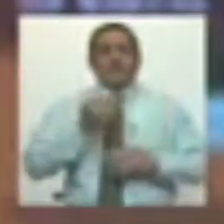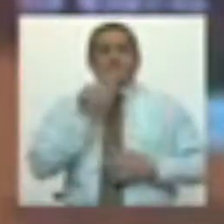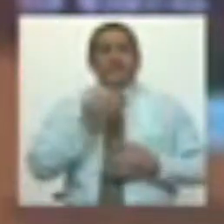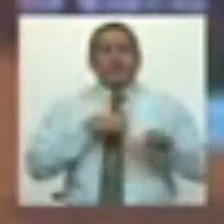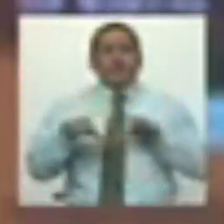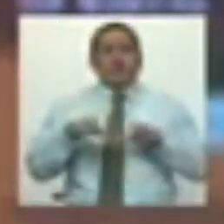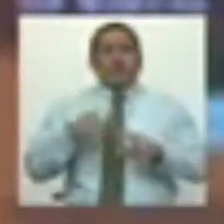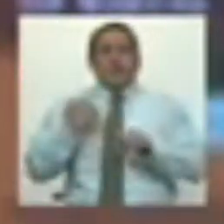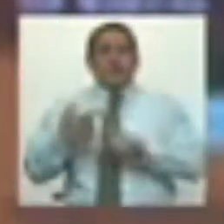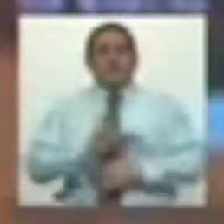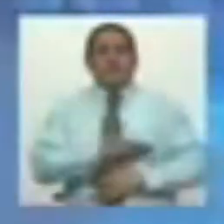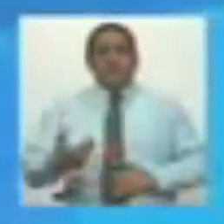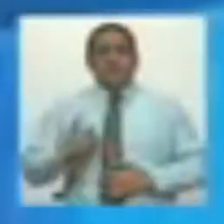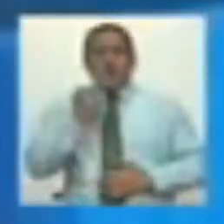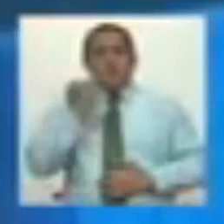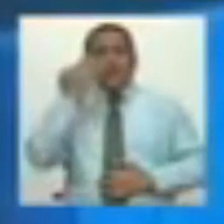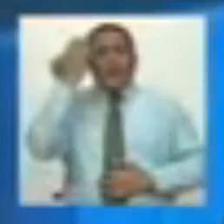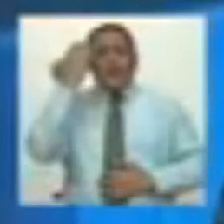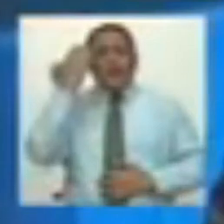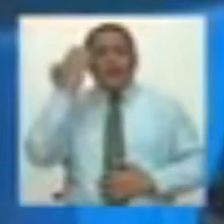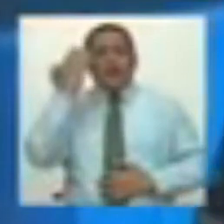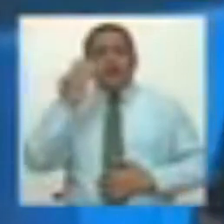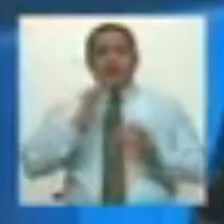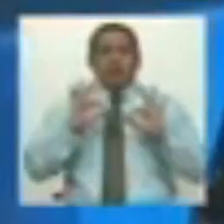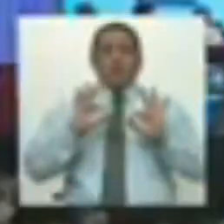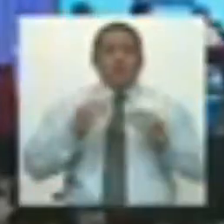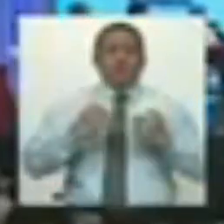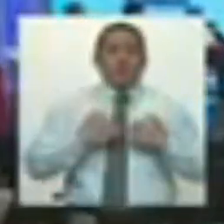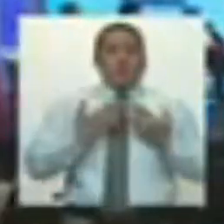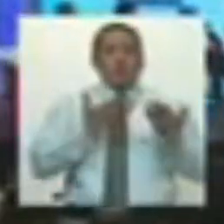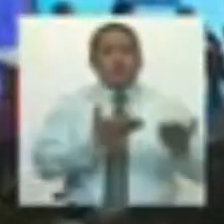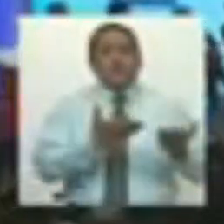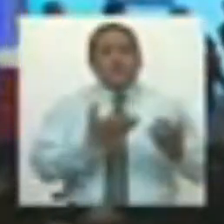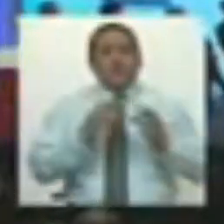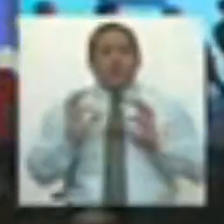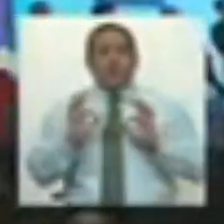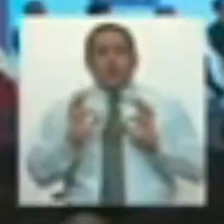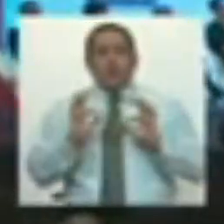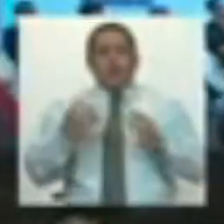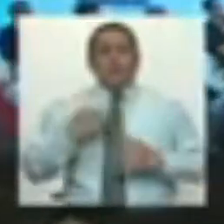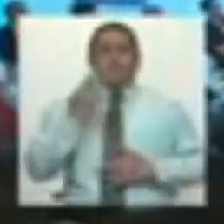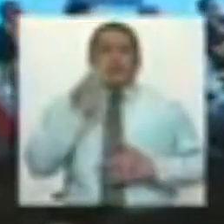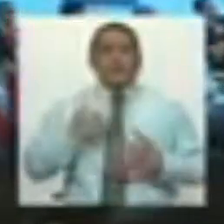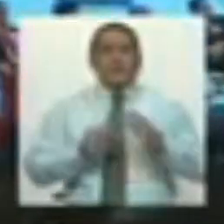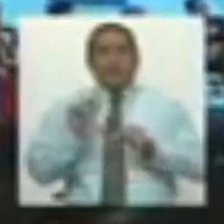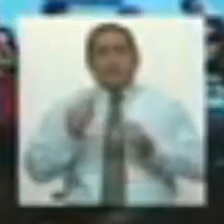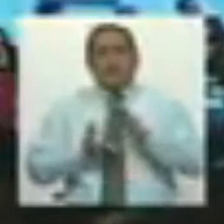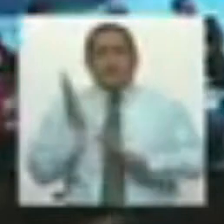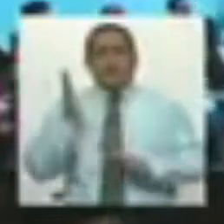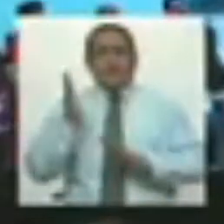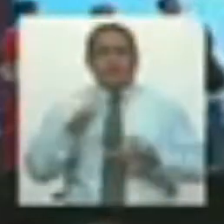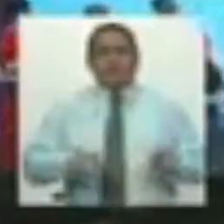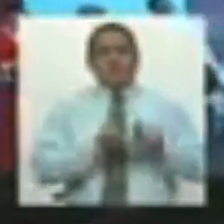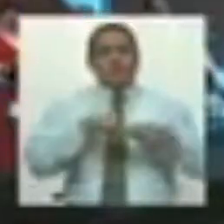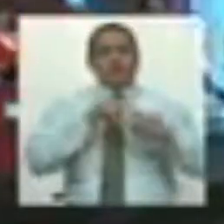el ex presidente el doctor alan garcía yo o usted o el aire que acaba de salir los